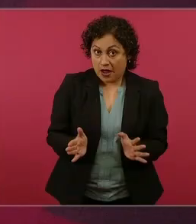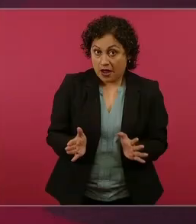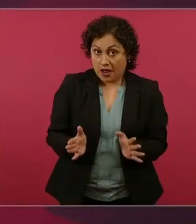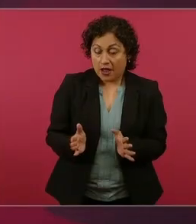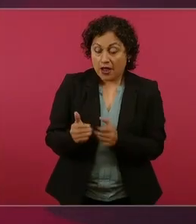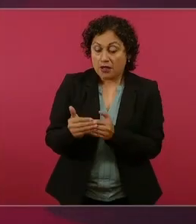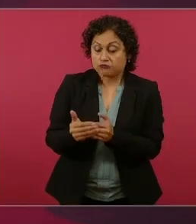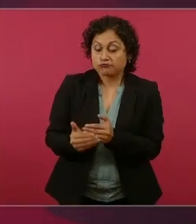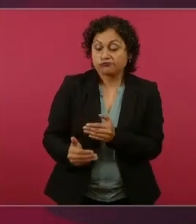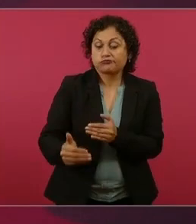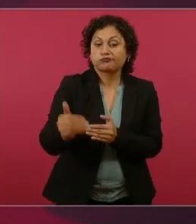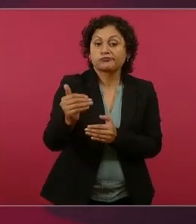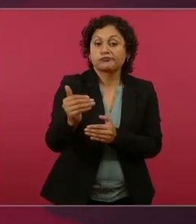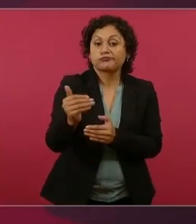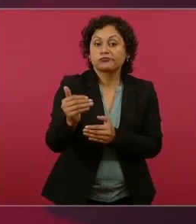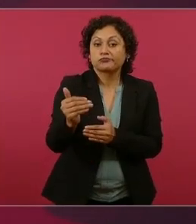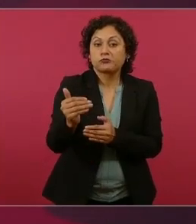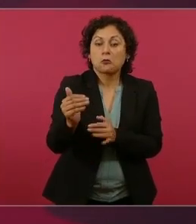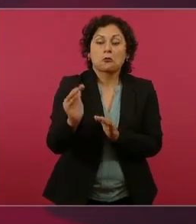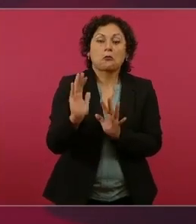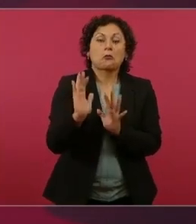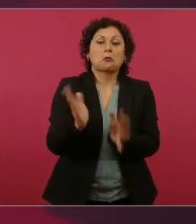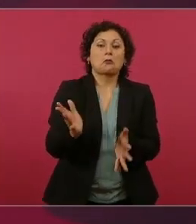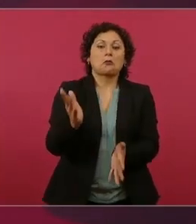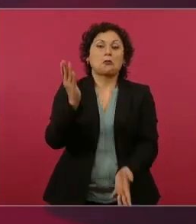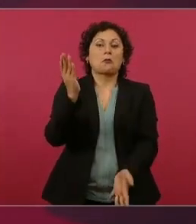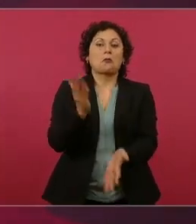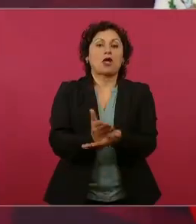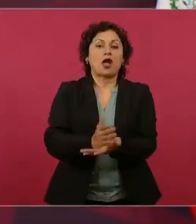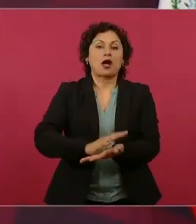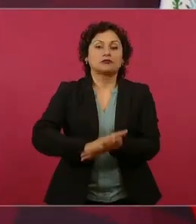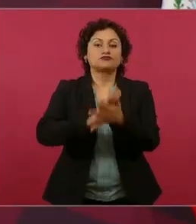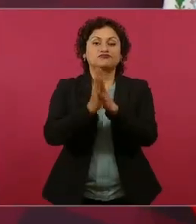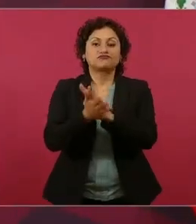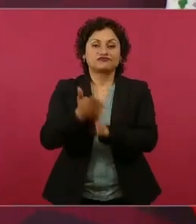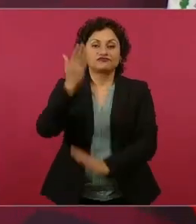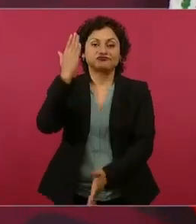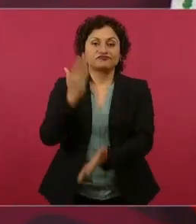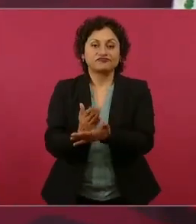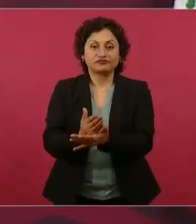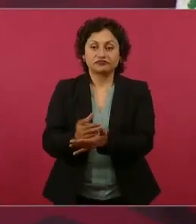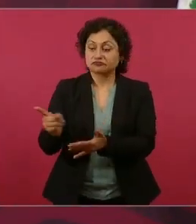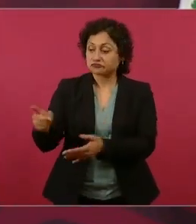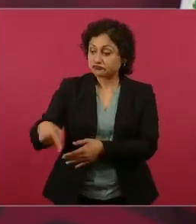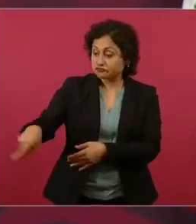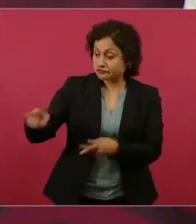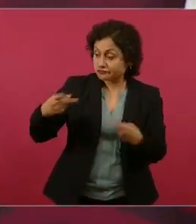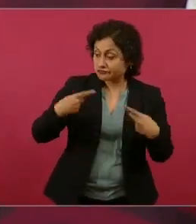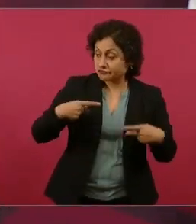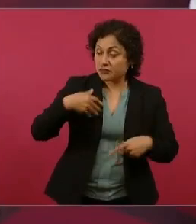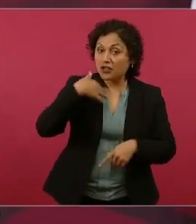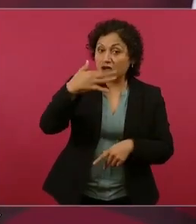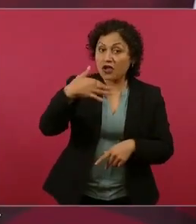no va a continuar la transformación y que van a regresar los corruptos